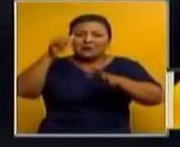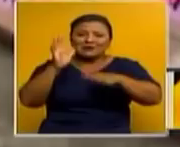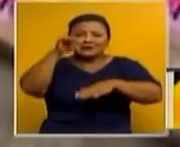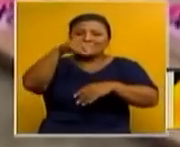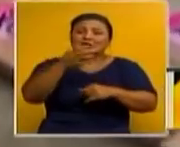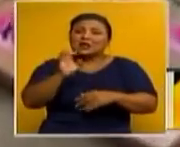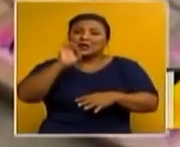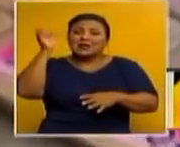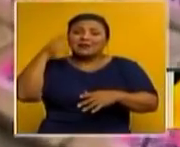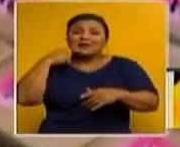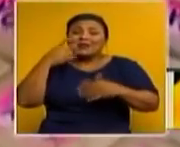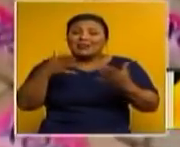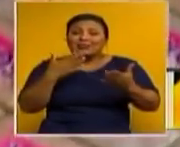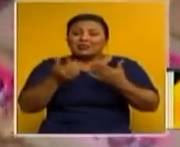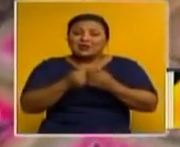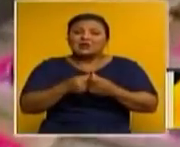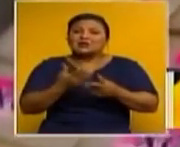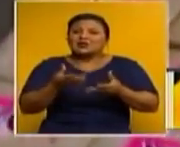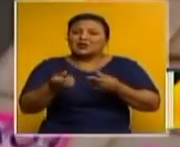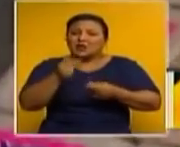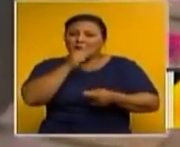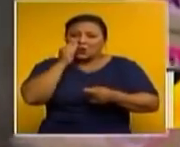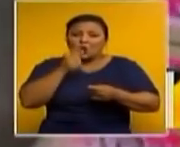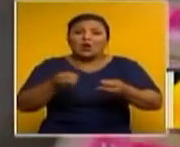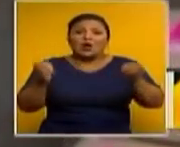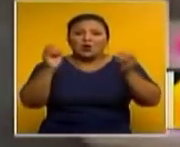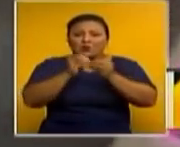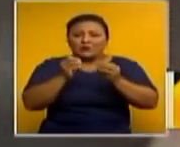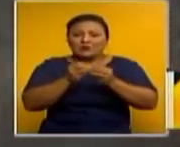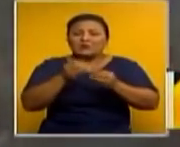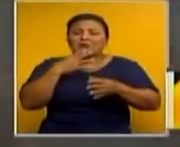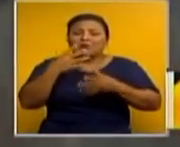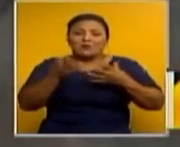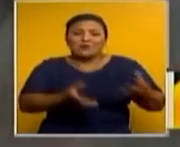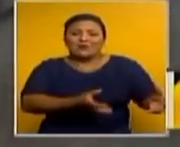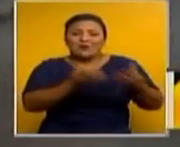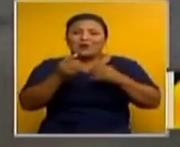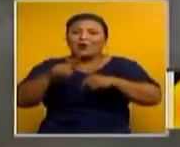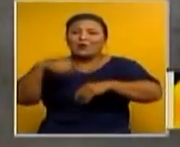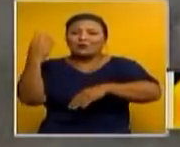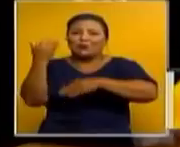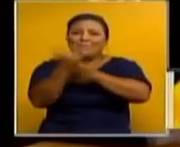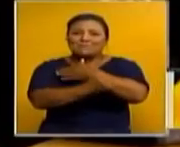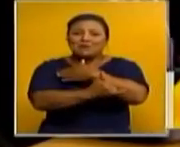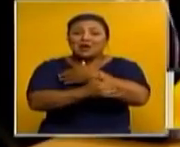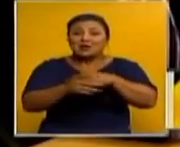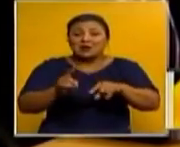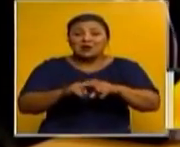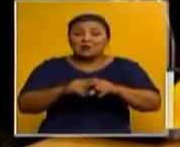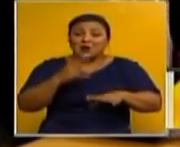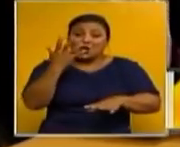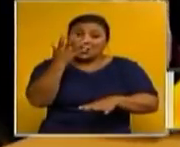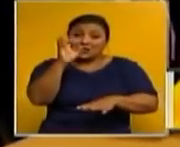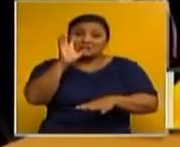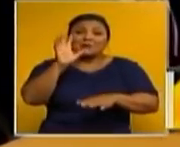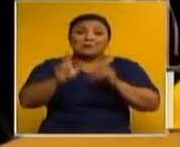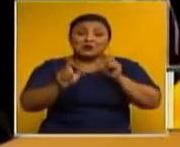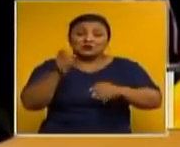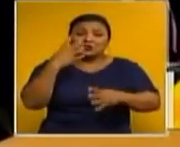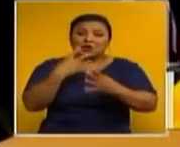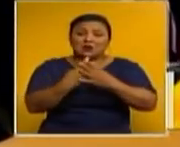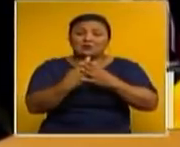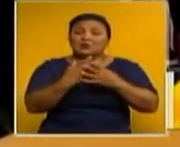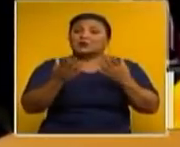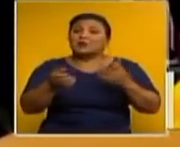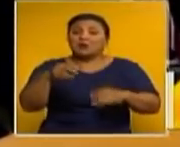29 de enero está ligada a esta banda que intentaba nuevamente sacarla del país. En total, son 15 detenidos. El jefe nacional de